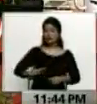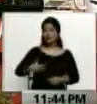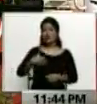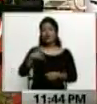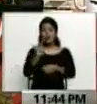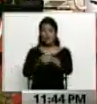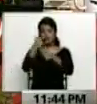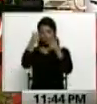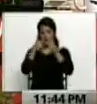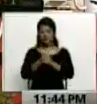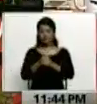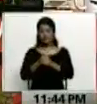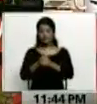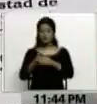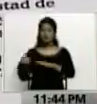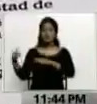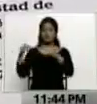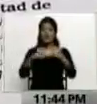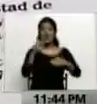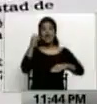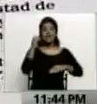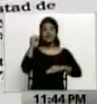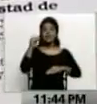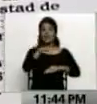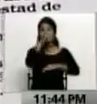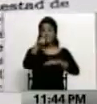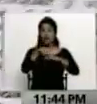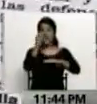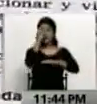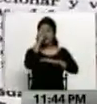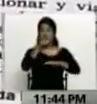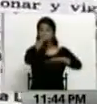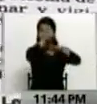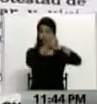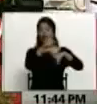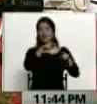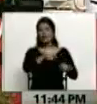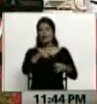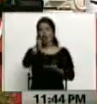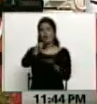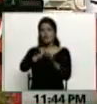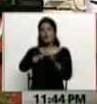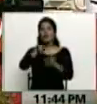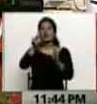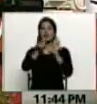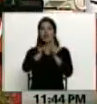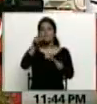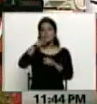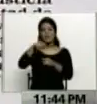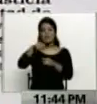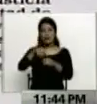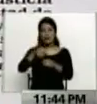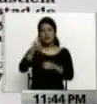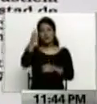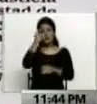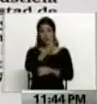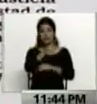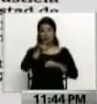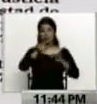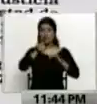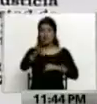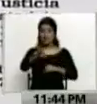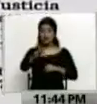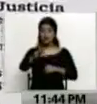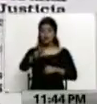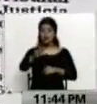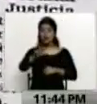el primero asamblea nacional aprobó ayer la ley de semilla esa la aprobamos nosotros en la asamblea nacional 23